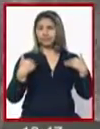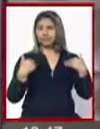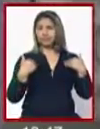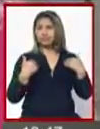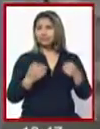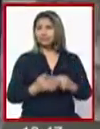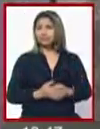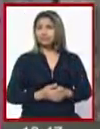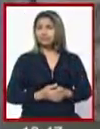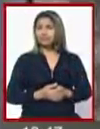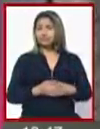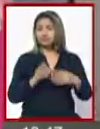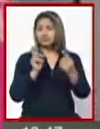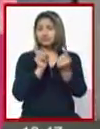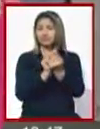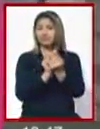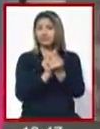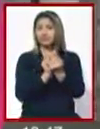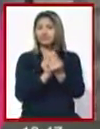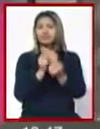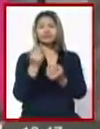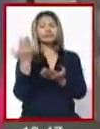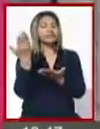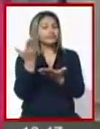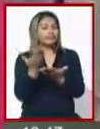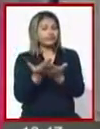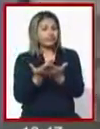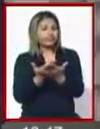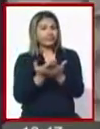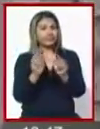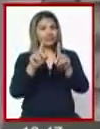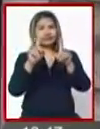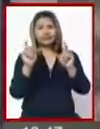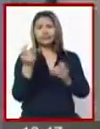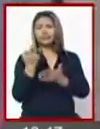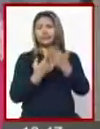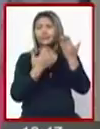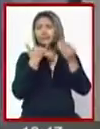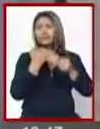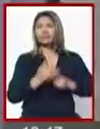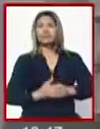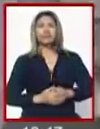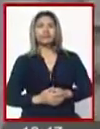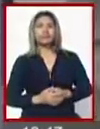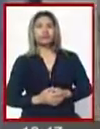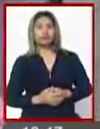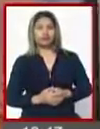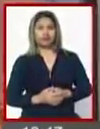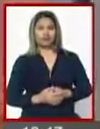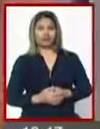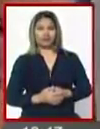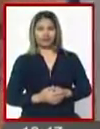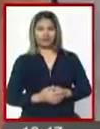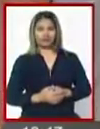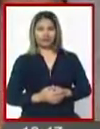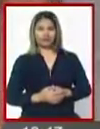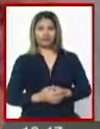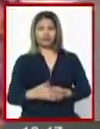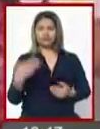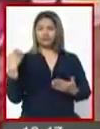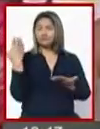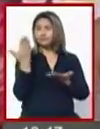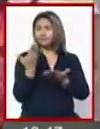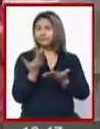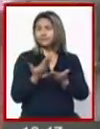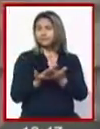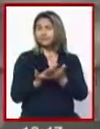Doctora, ¿han conocido del caso? ¿Se está personando usted para tener más acerca de esta denuncia? Sí, claro que sí.